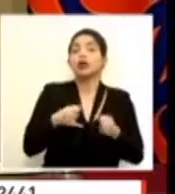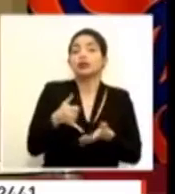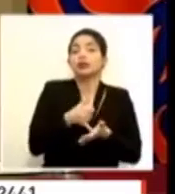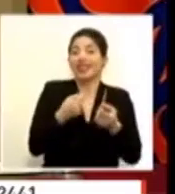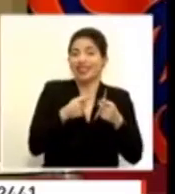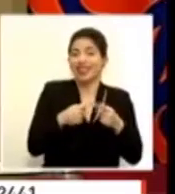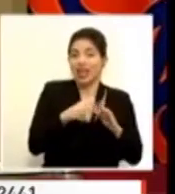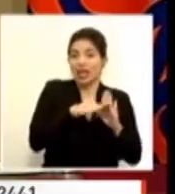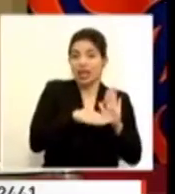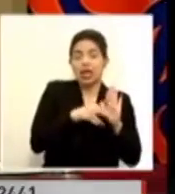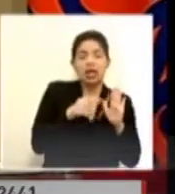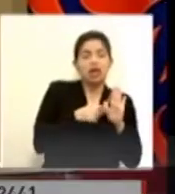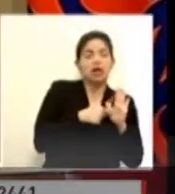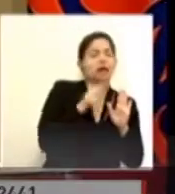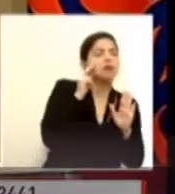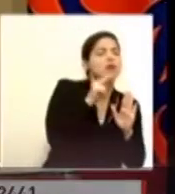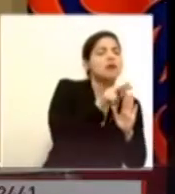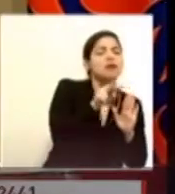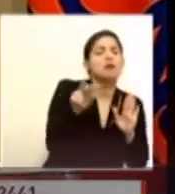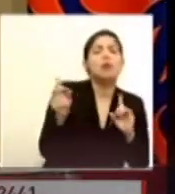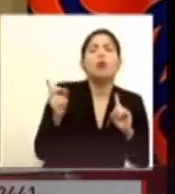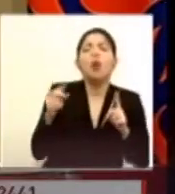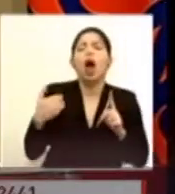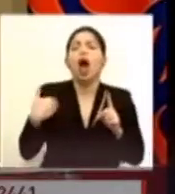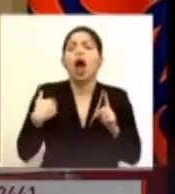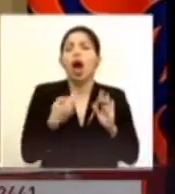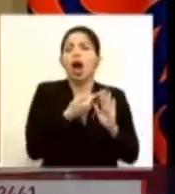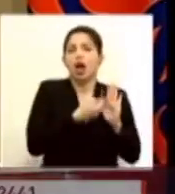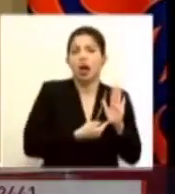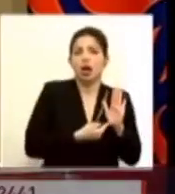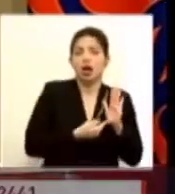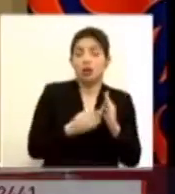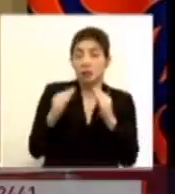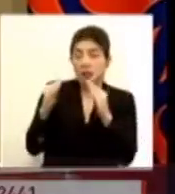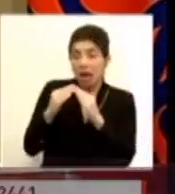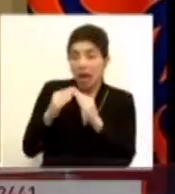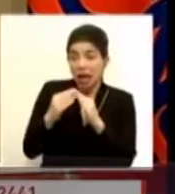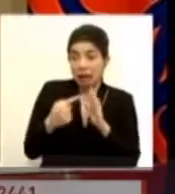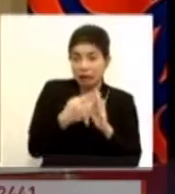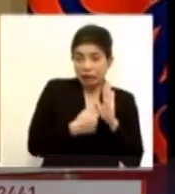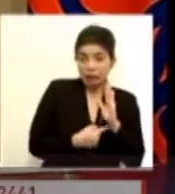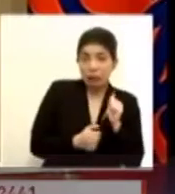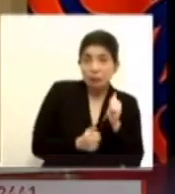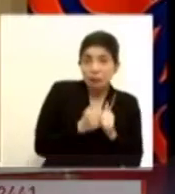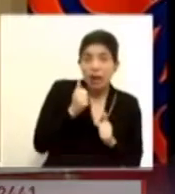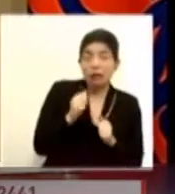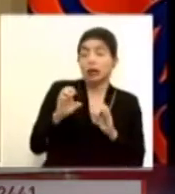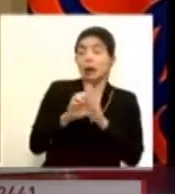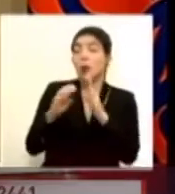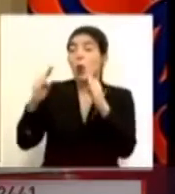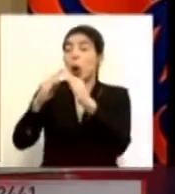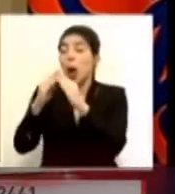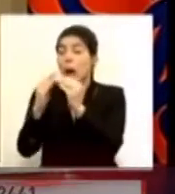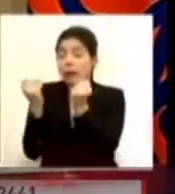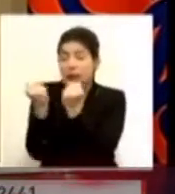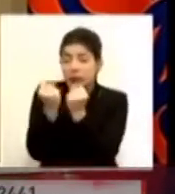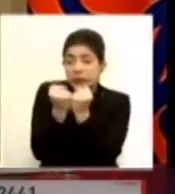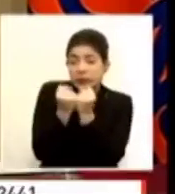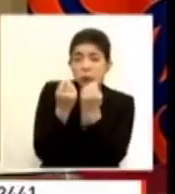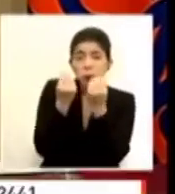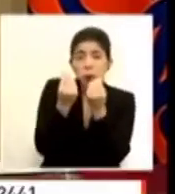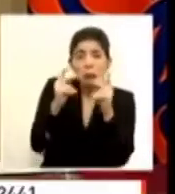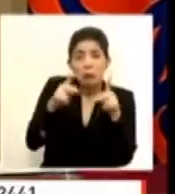A donde estamos identificando aquellos hogares a donde hay mayor concentración de personas, donde hay hacinamiento,